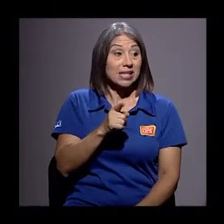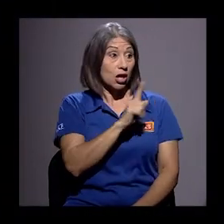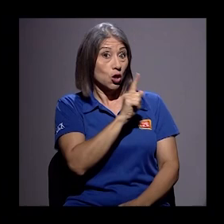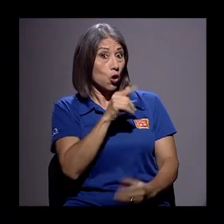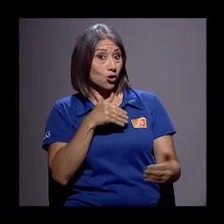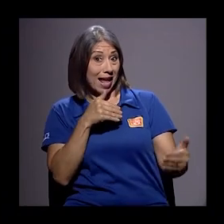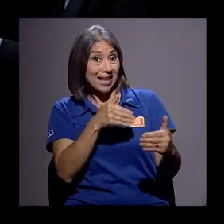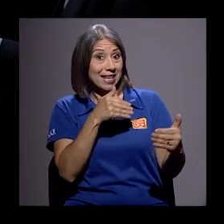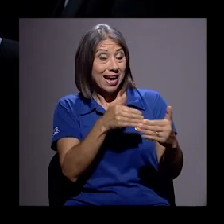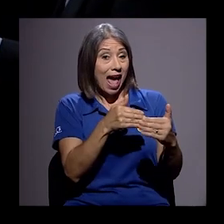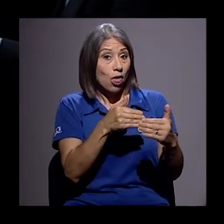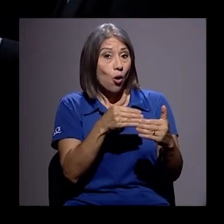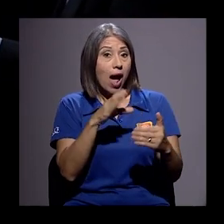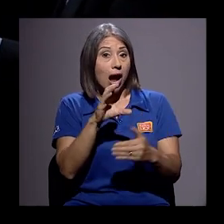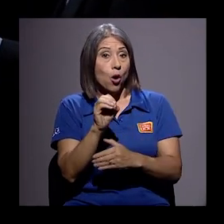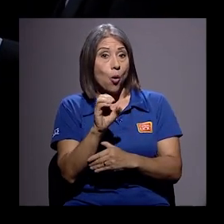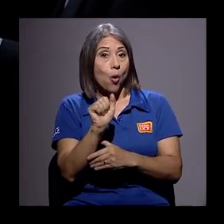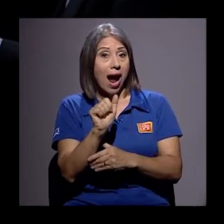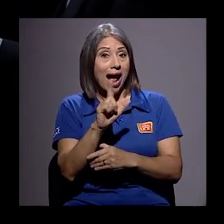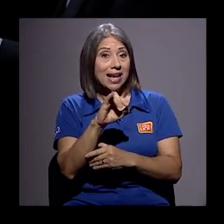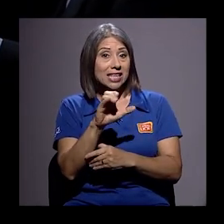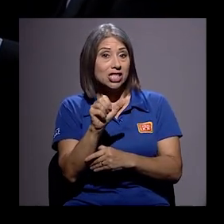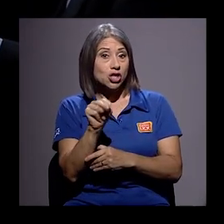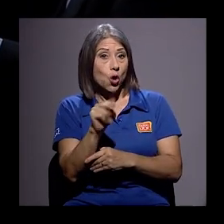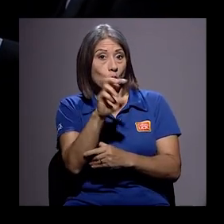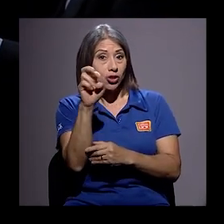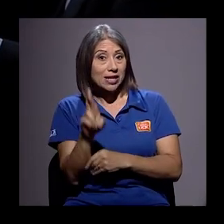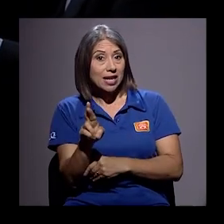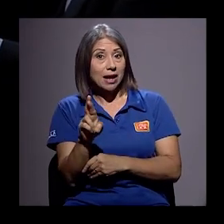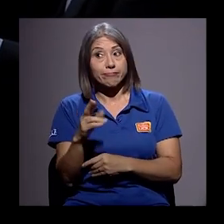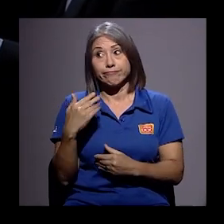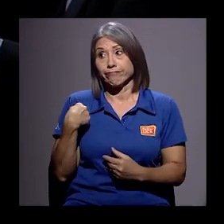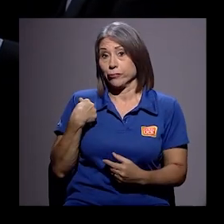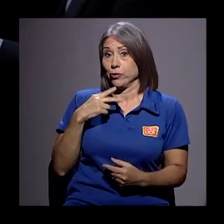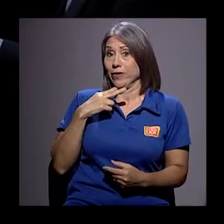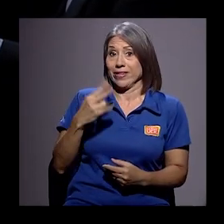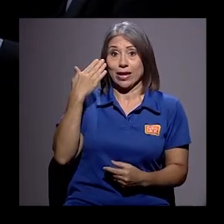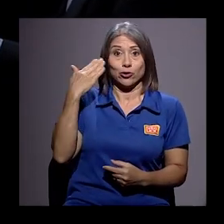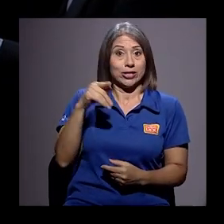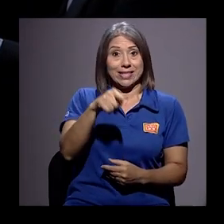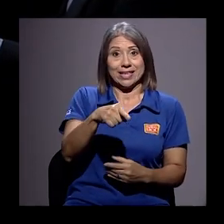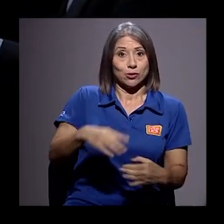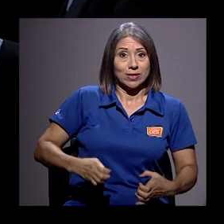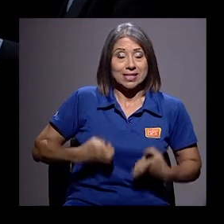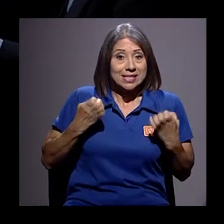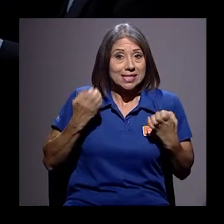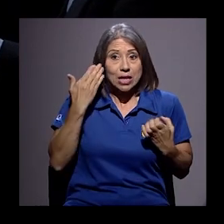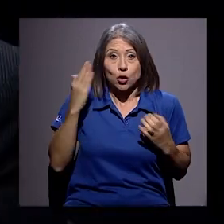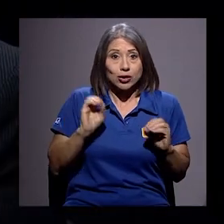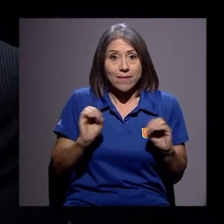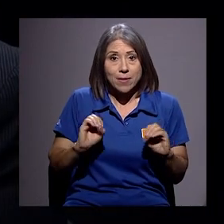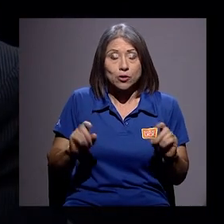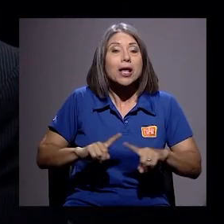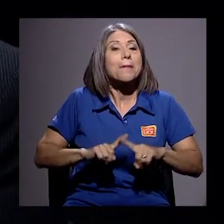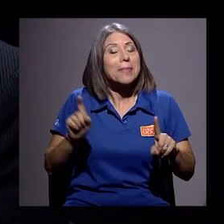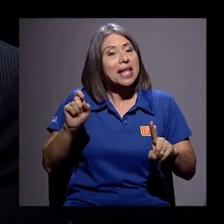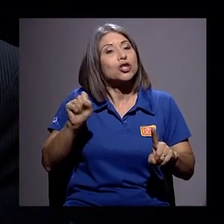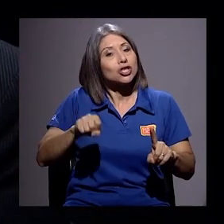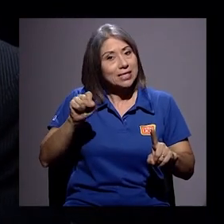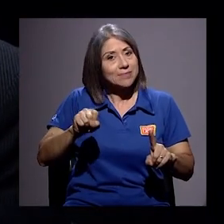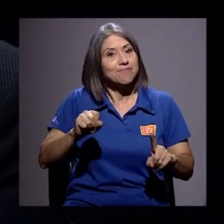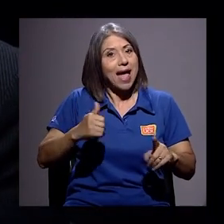rica coalición costa rica yo no sé si existe verdad o sea la verdad es que no sabemos si existe pero si hay